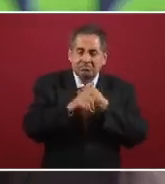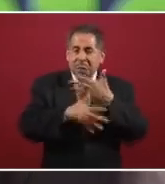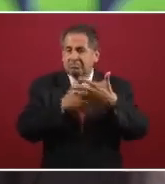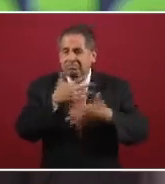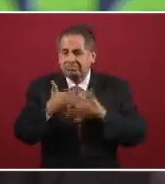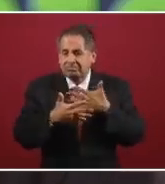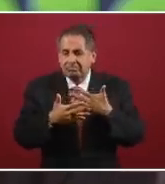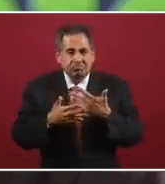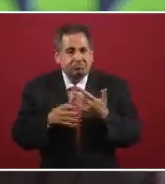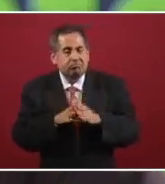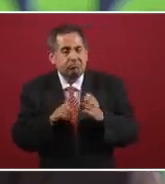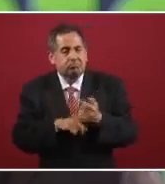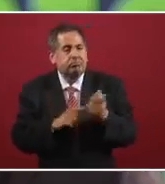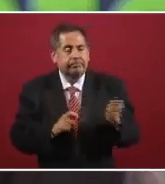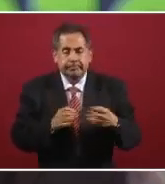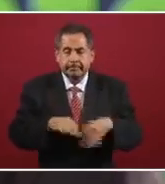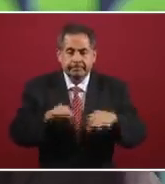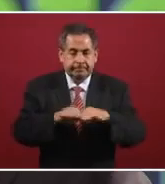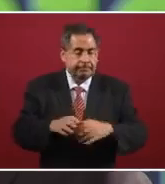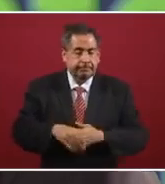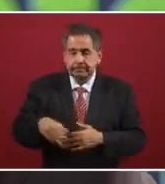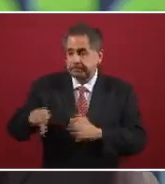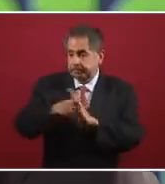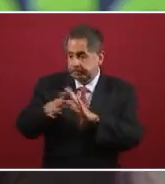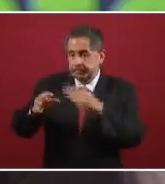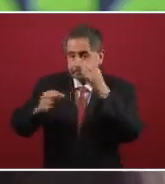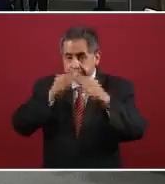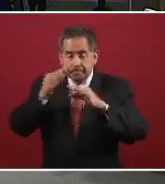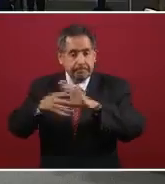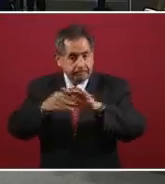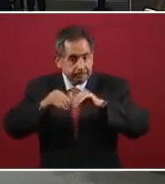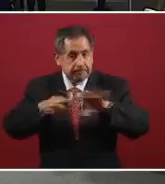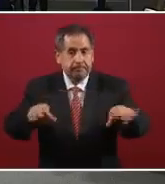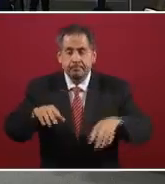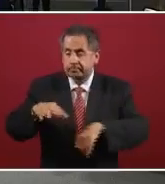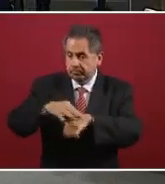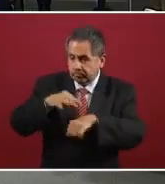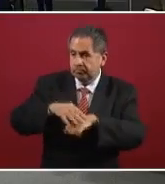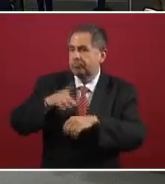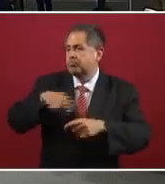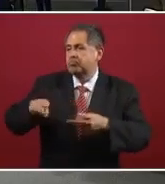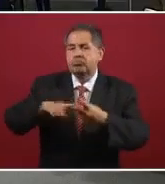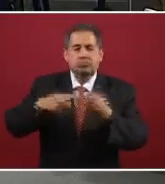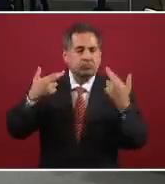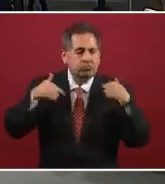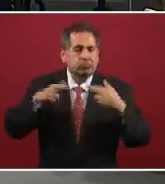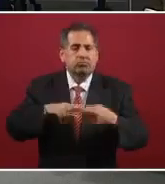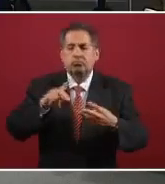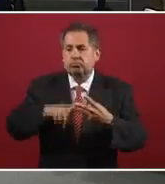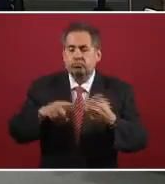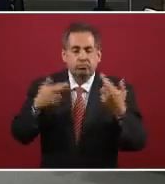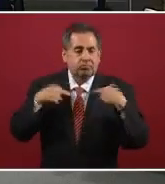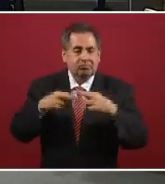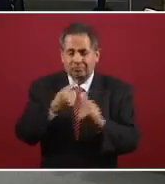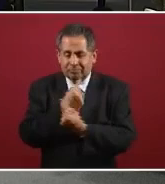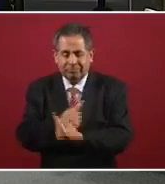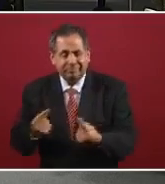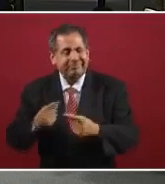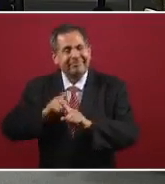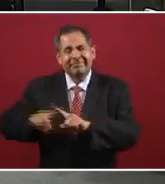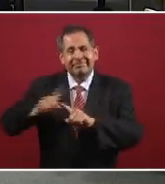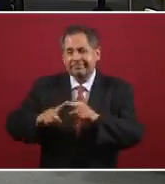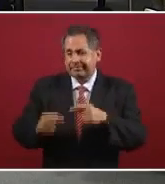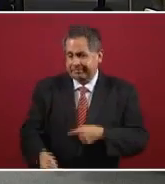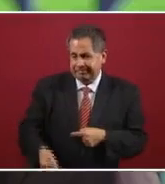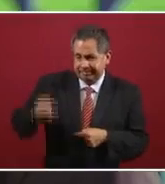también implica a los medios de comunicación, a los periodistas, a los médicos, a los profesores, a los maestros de todos los niveles, sobre